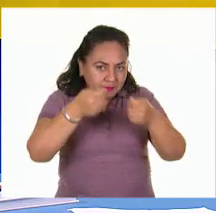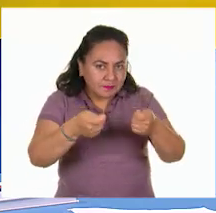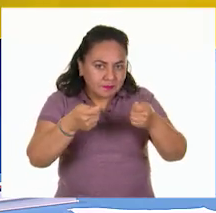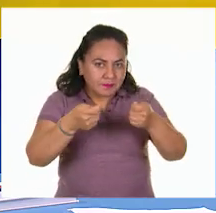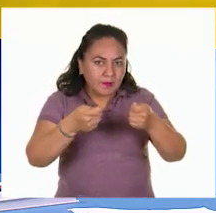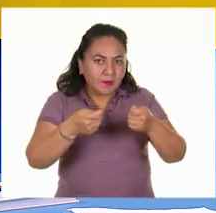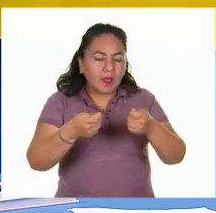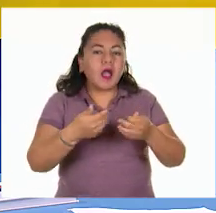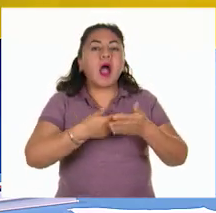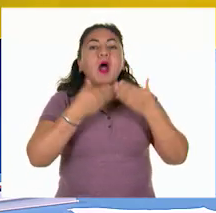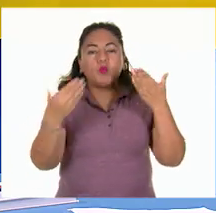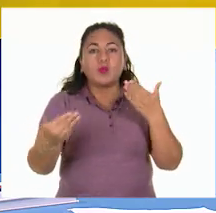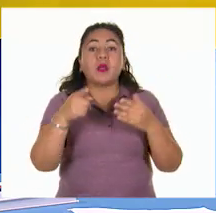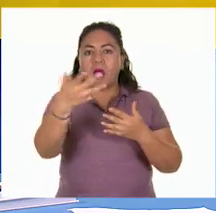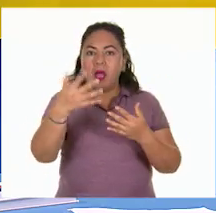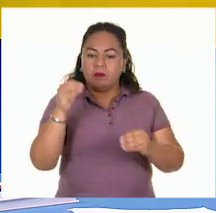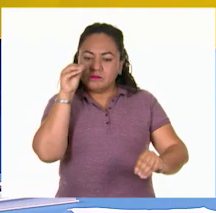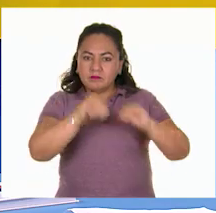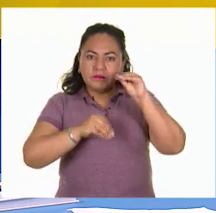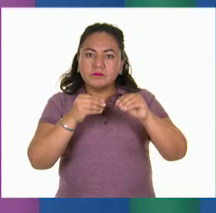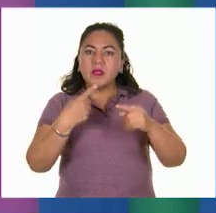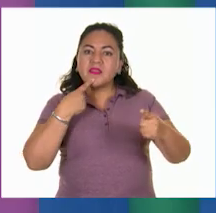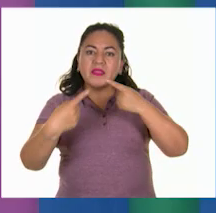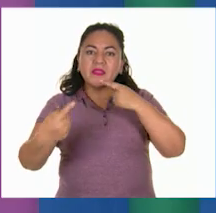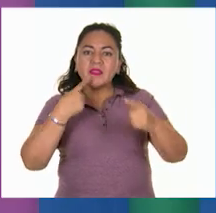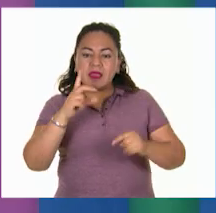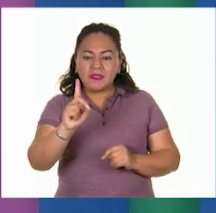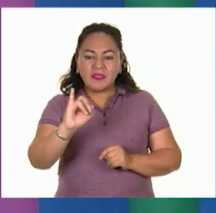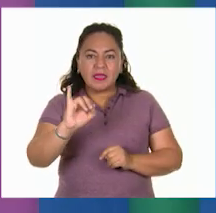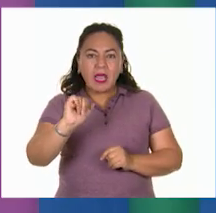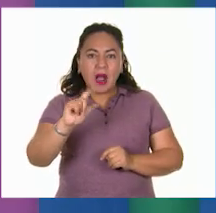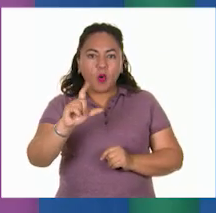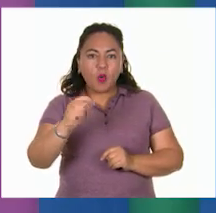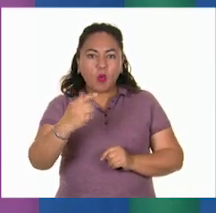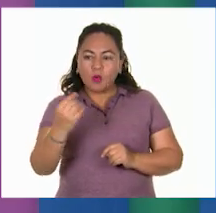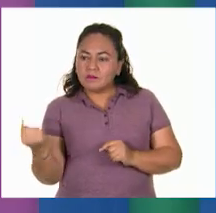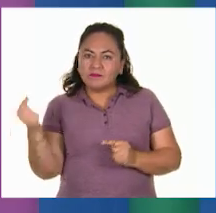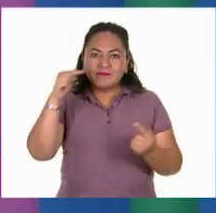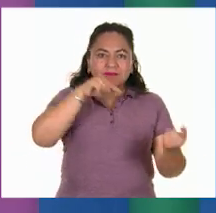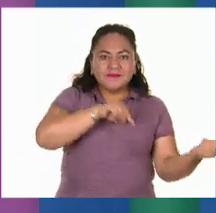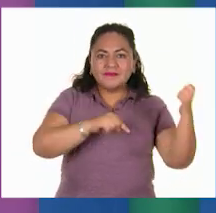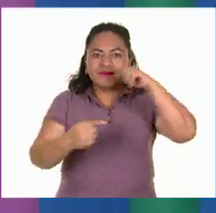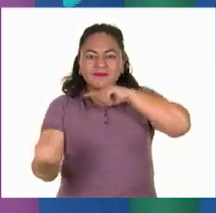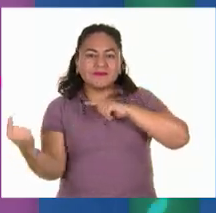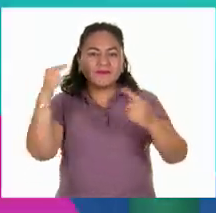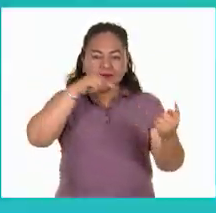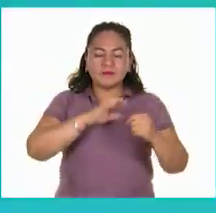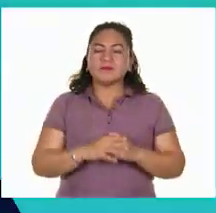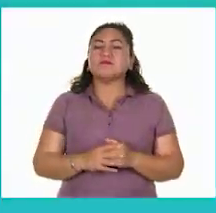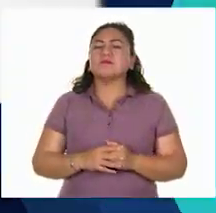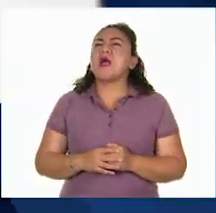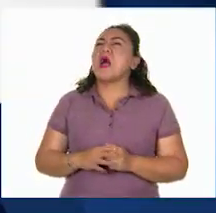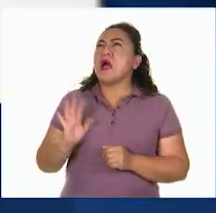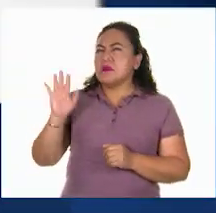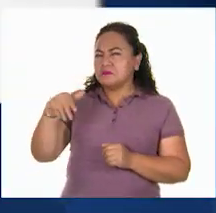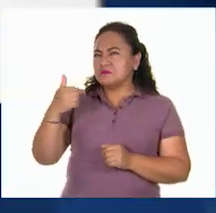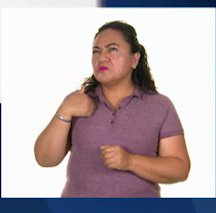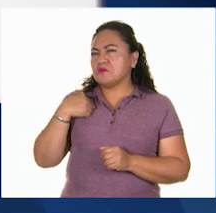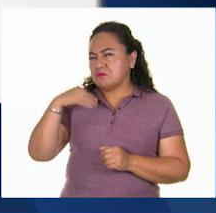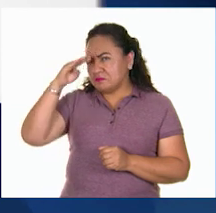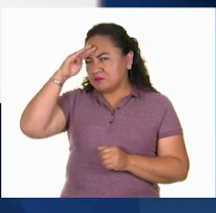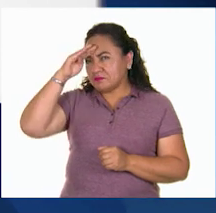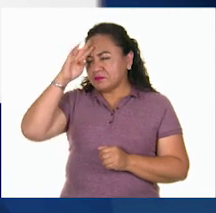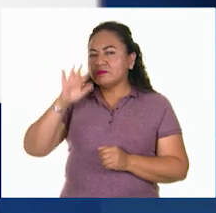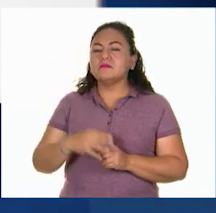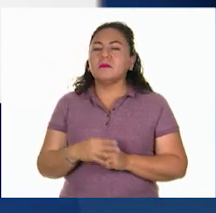un diálogo. Un diálogo. Qué nervios. Pues diría algo así.